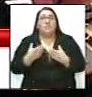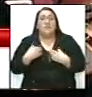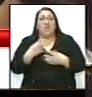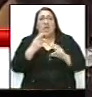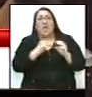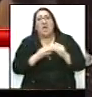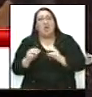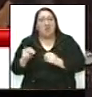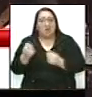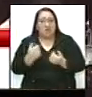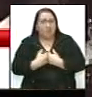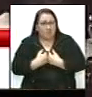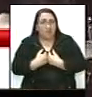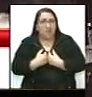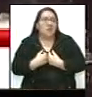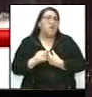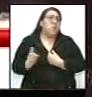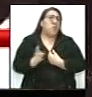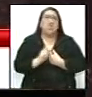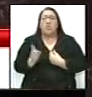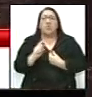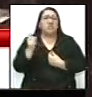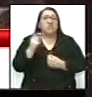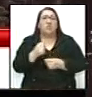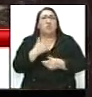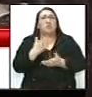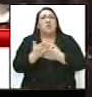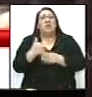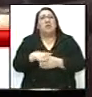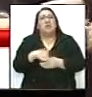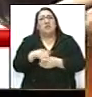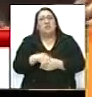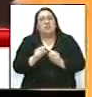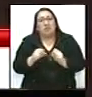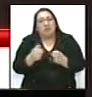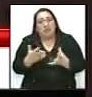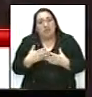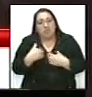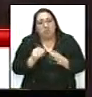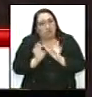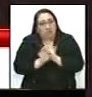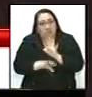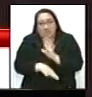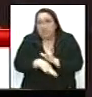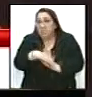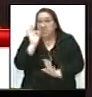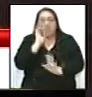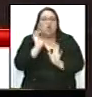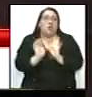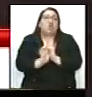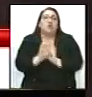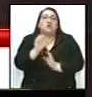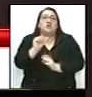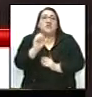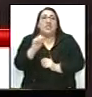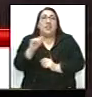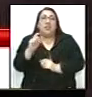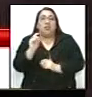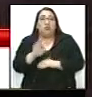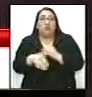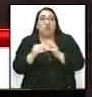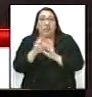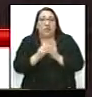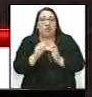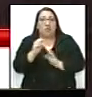pintar o nos vienen a decir, no solamente para efectos electorales. Claro, si yo elijo, por decir, un senador por la